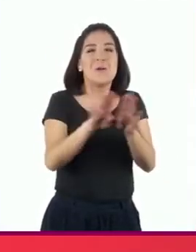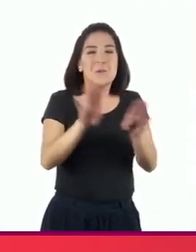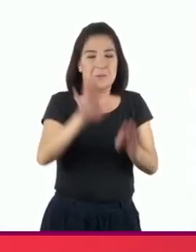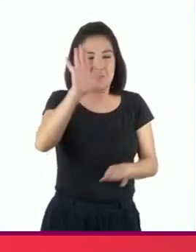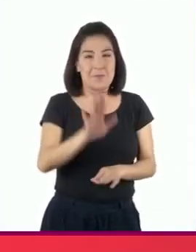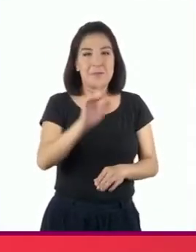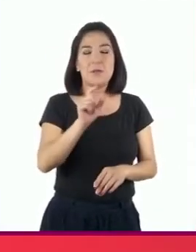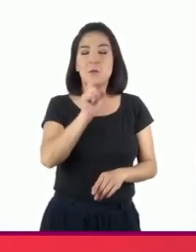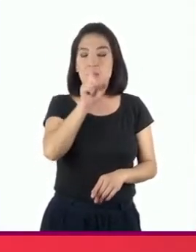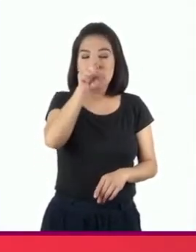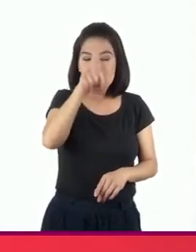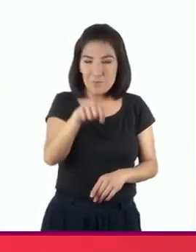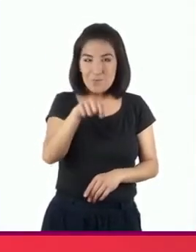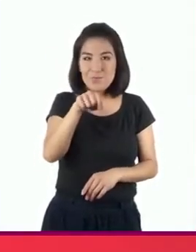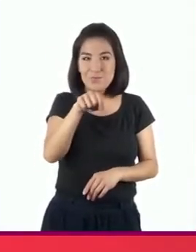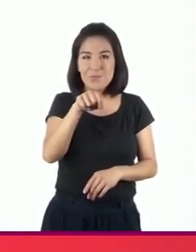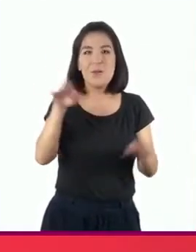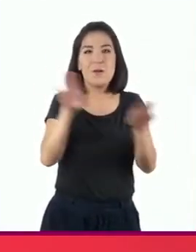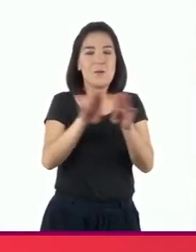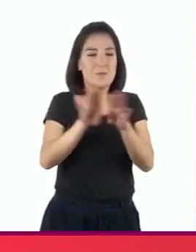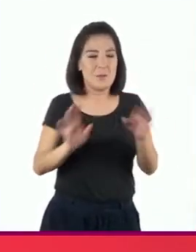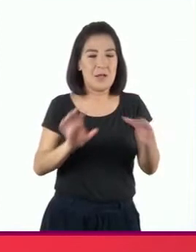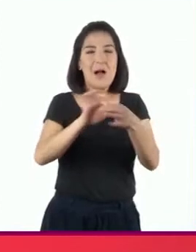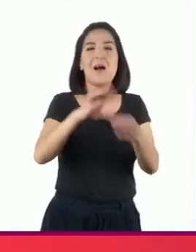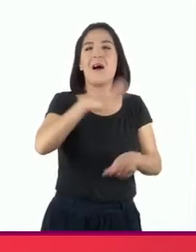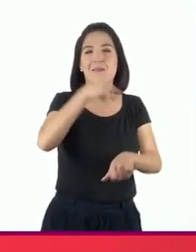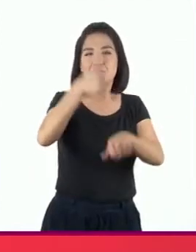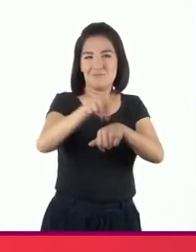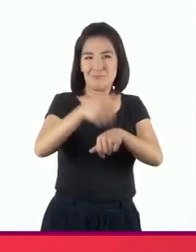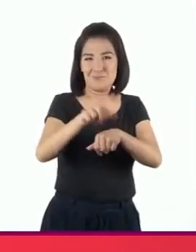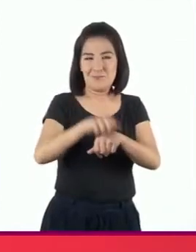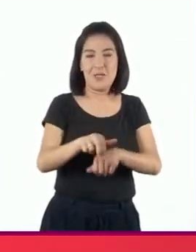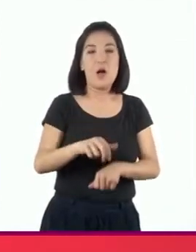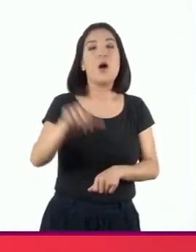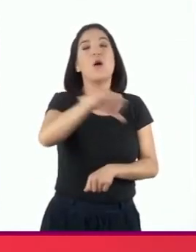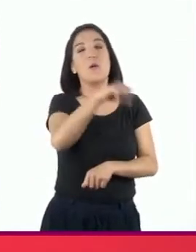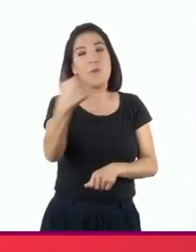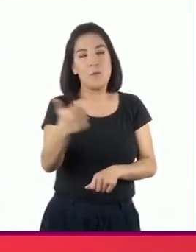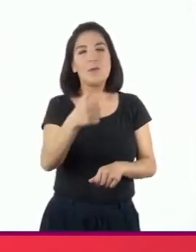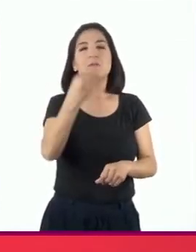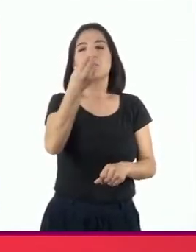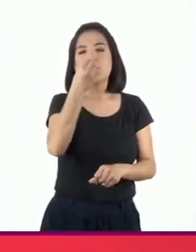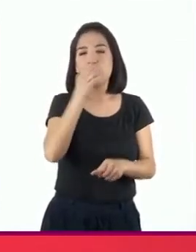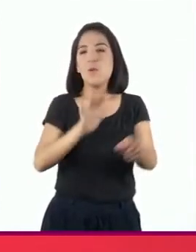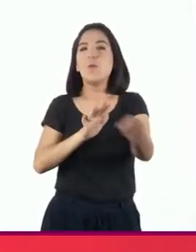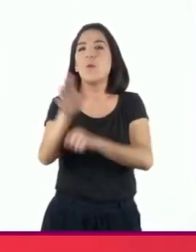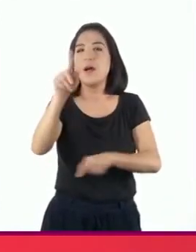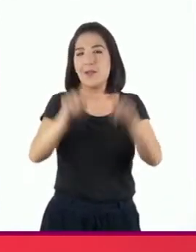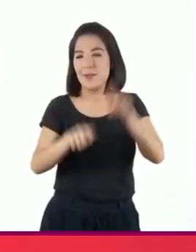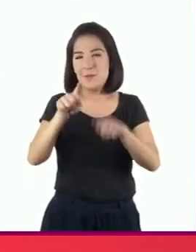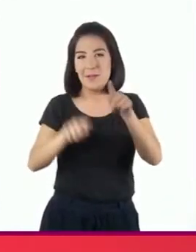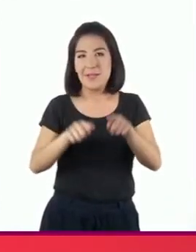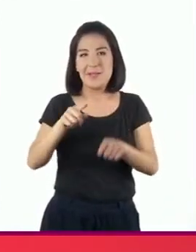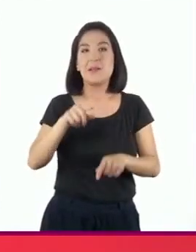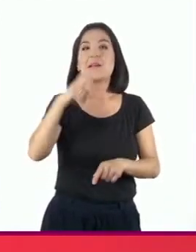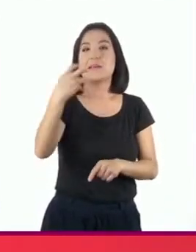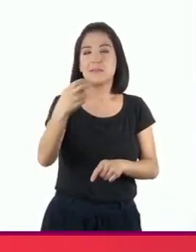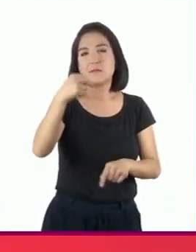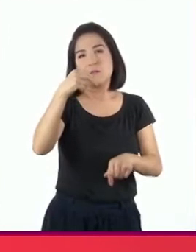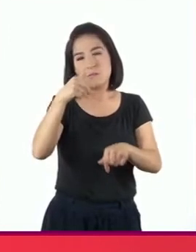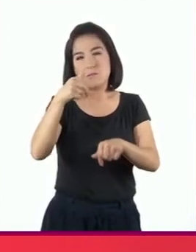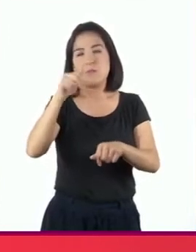que pueden consumir. Para realizar esta actividad, elegimos un par de piezas de rompecabezas. Ambas tienen